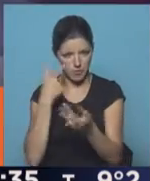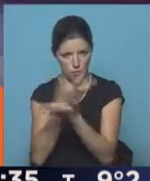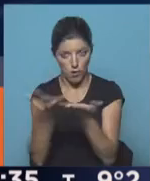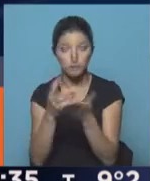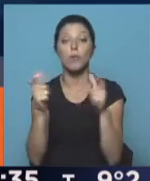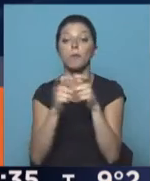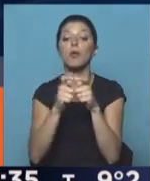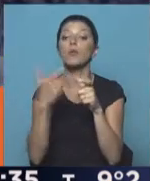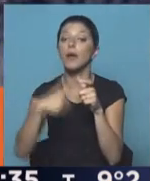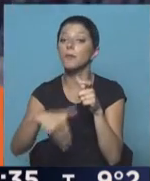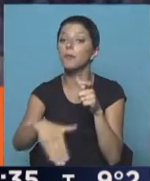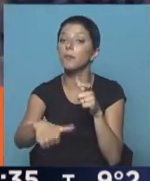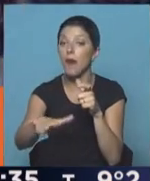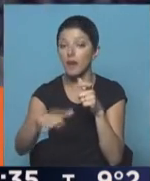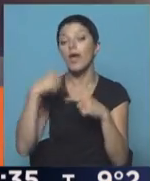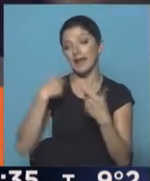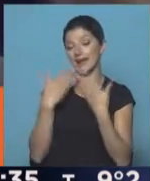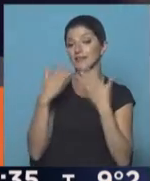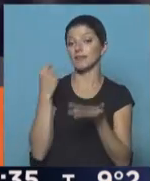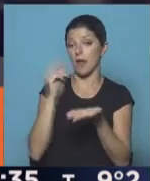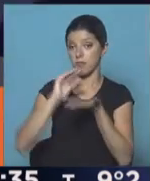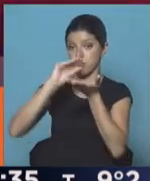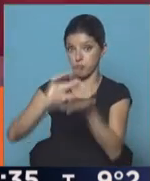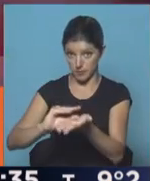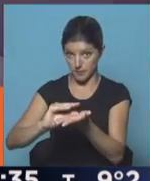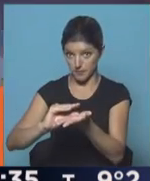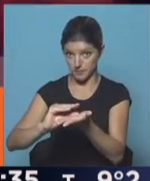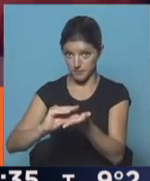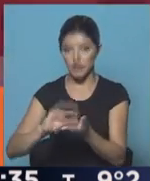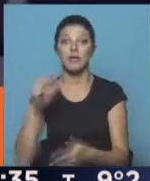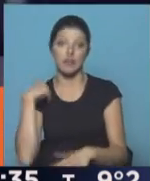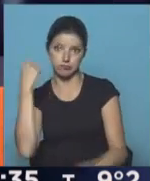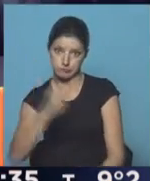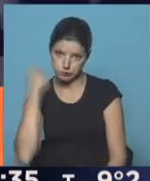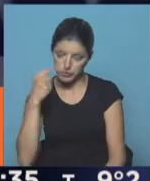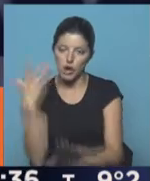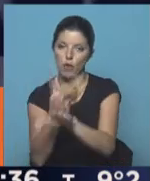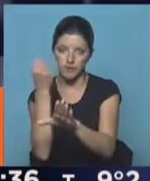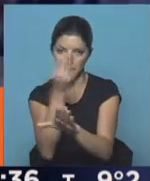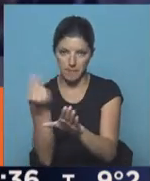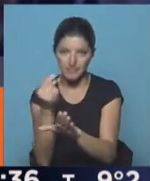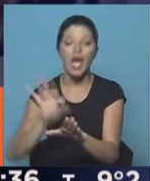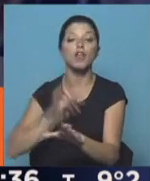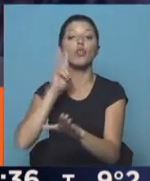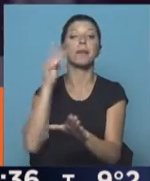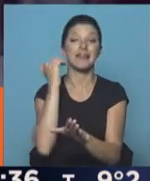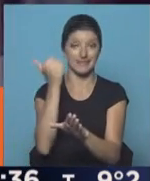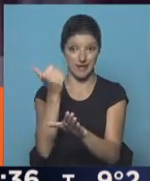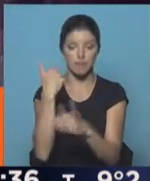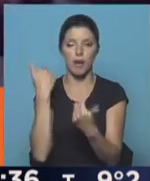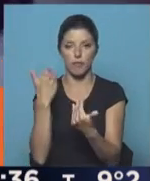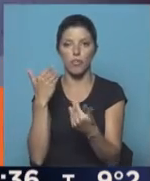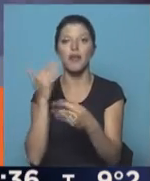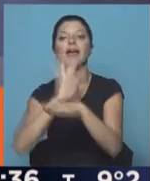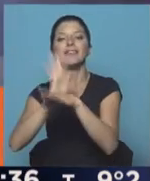que se han podido hacer con esta financiación que los documentalistas lucharon tanto y consiguieron en el 2006 para poder tener un cine